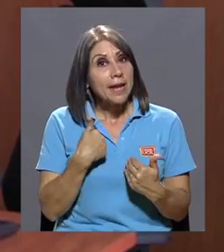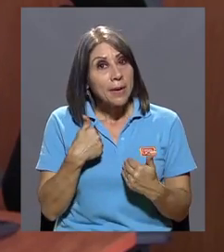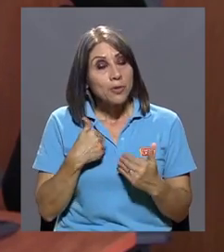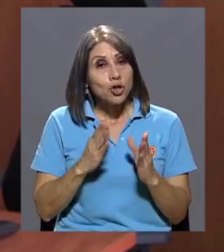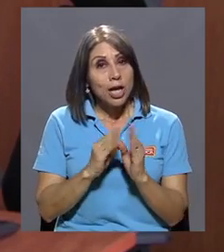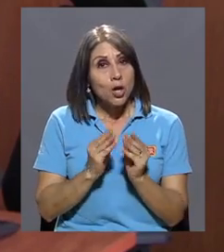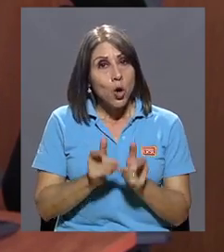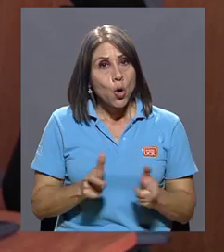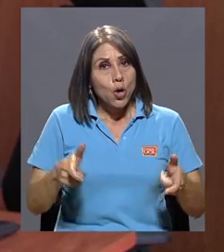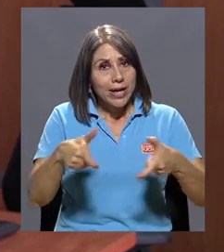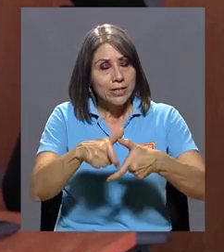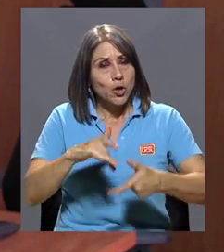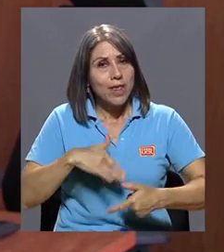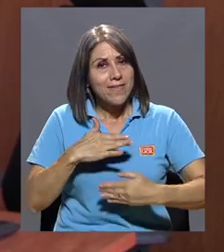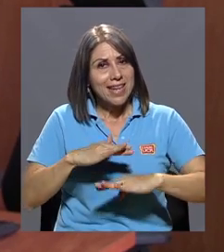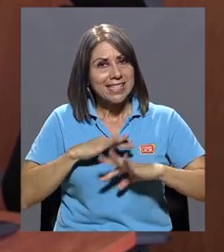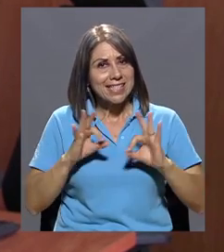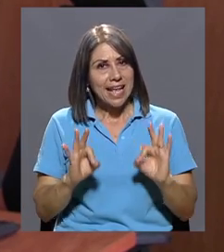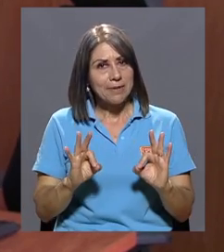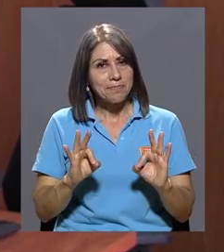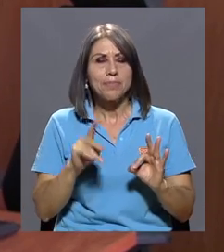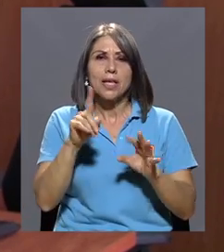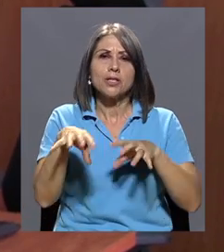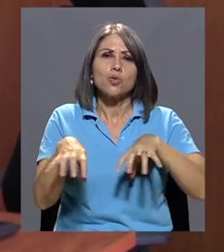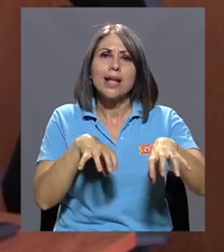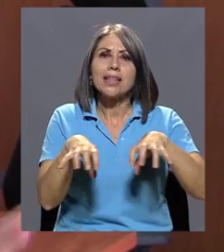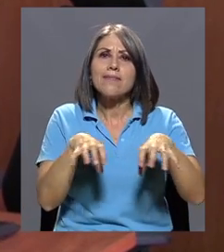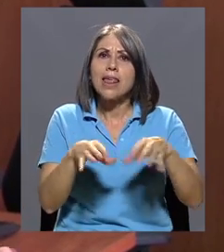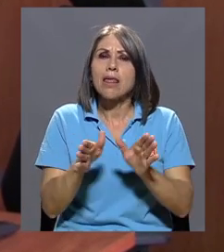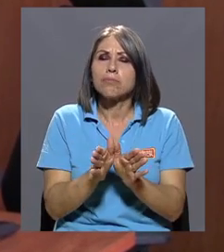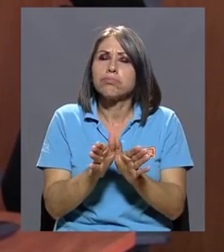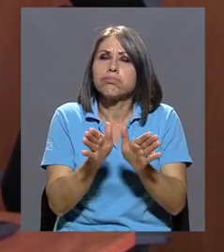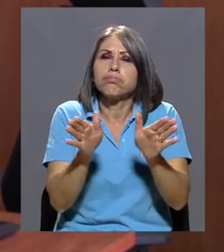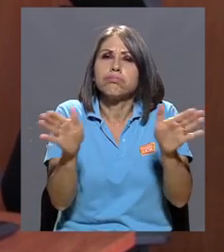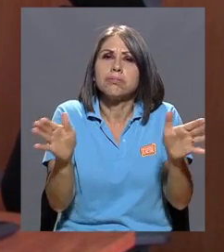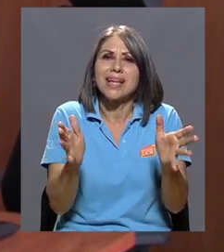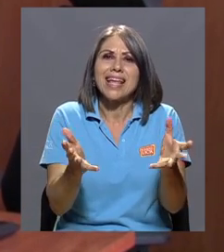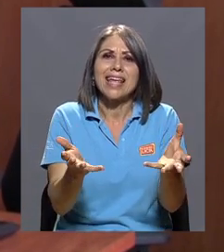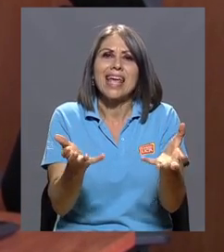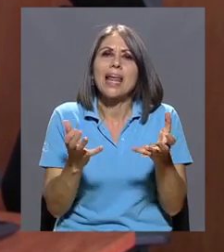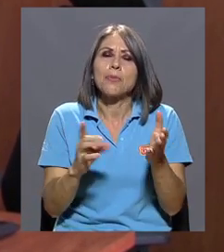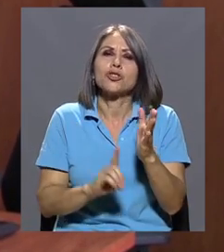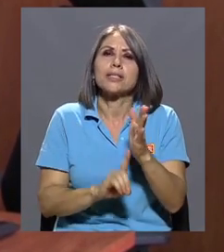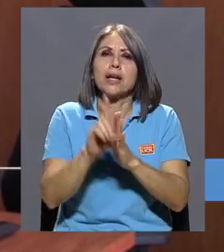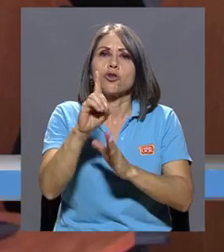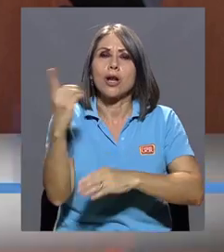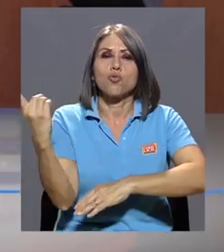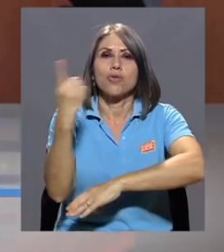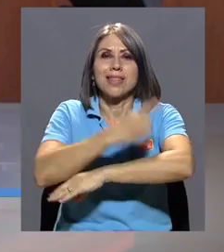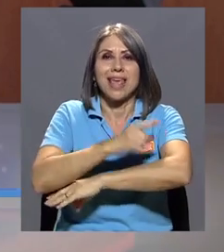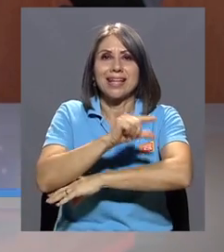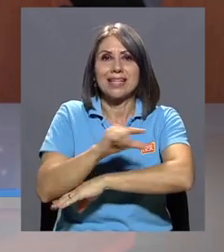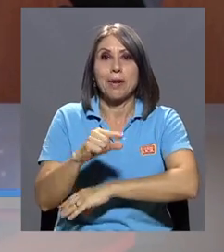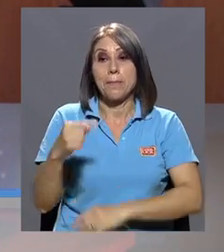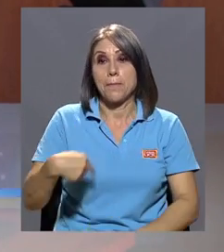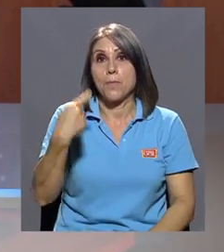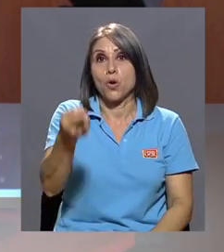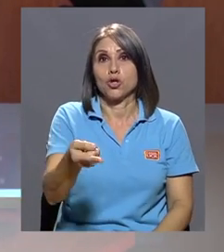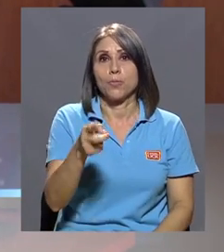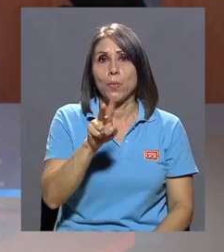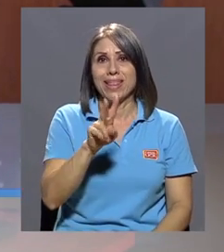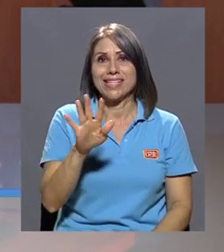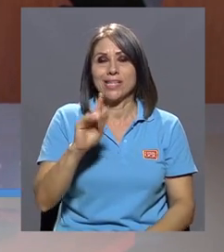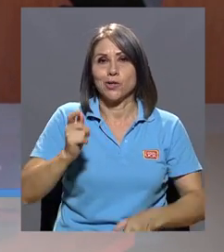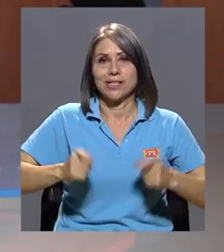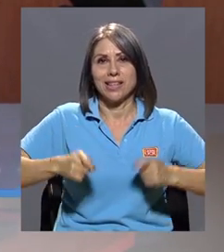propiamente el Congreso del Bienestar, que es una actividad como macro que hemos querido desarrollar un día de la semana, que es el próximo 25